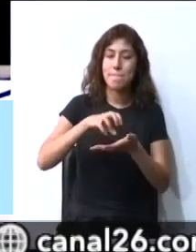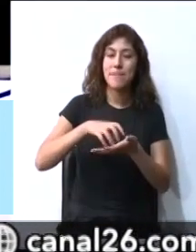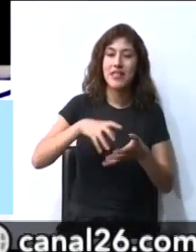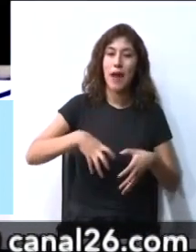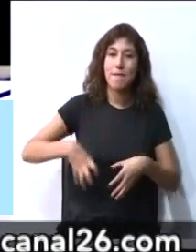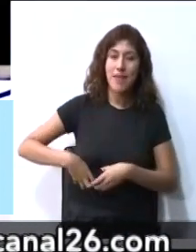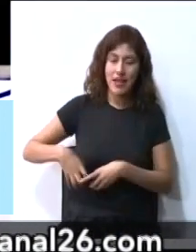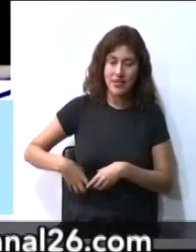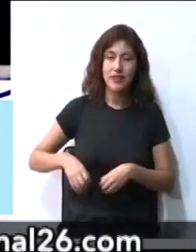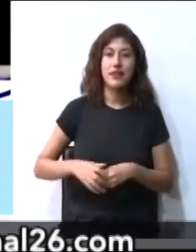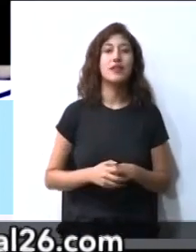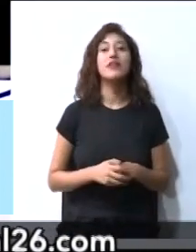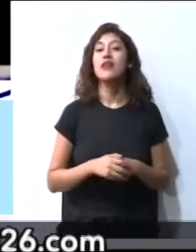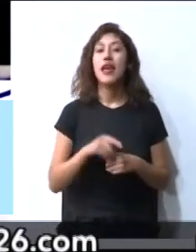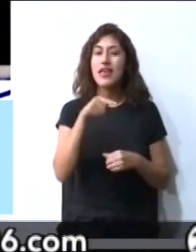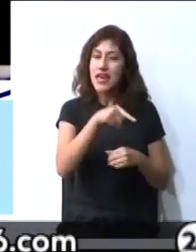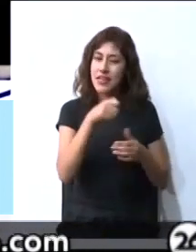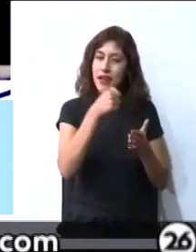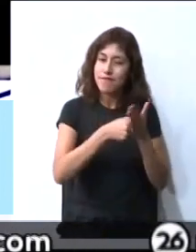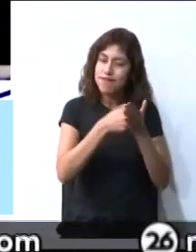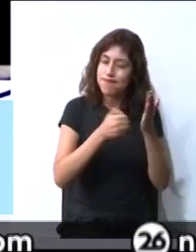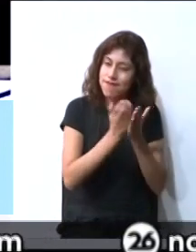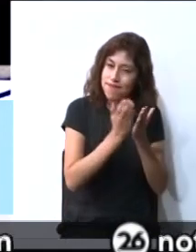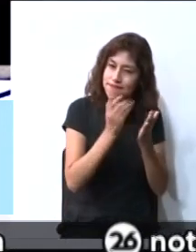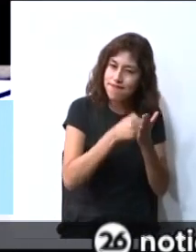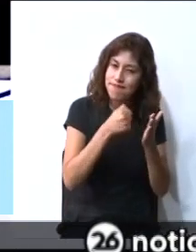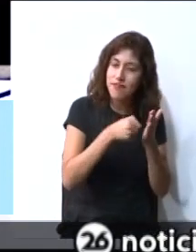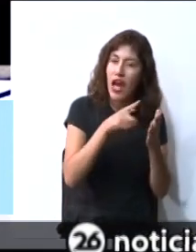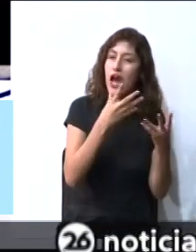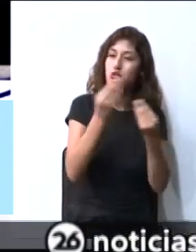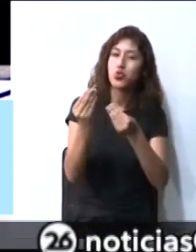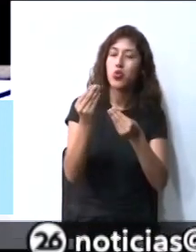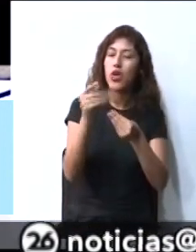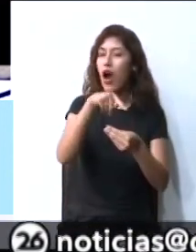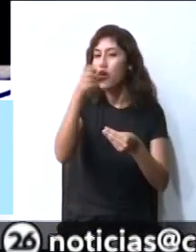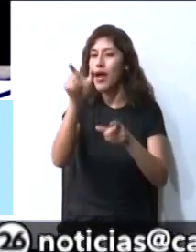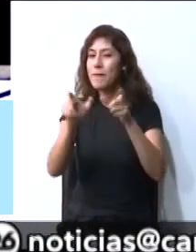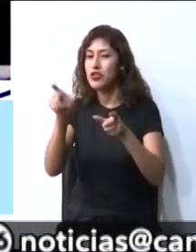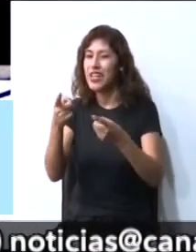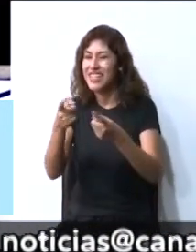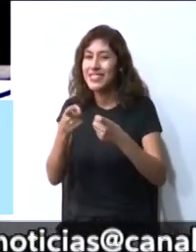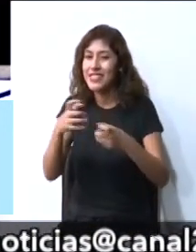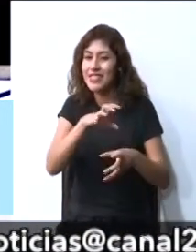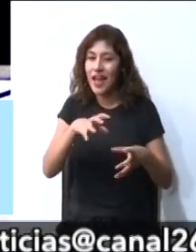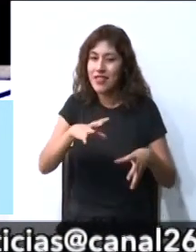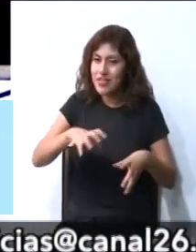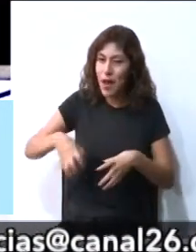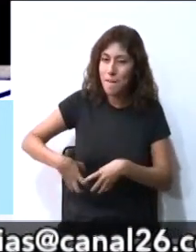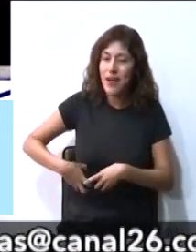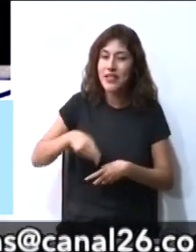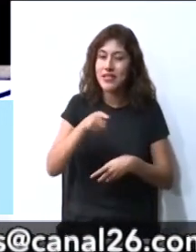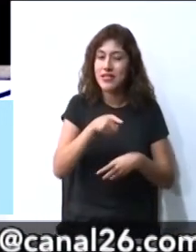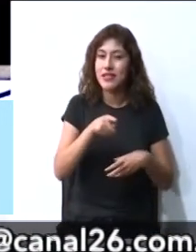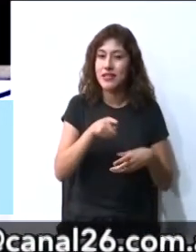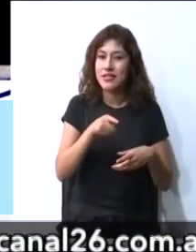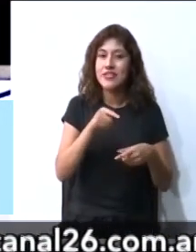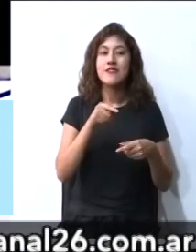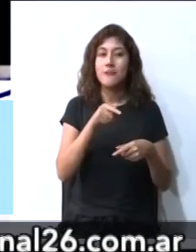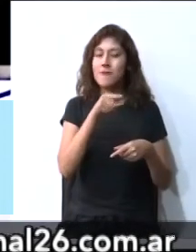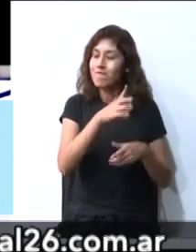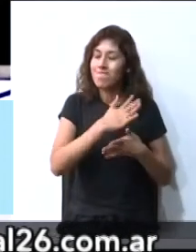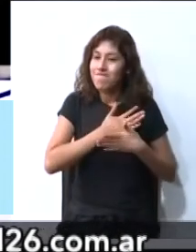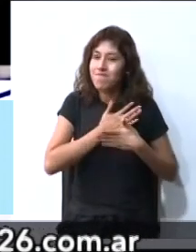ayudó a muchísimas personas que pasaron por lo mismo que ellas. Es una historia de amor, de resiliencia, que nos muestra que involucrarnos